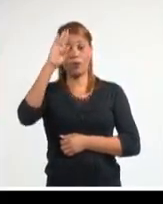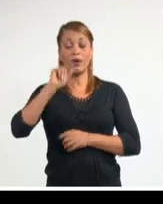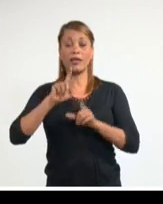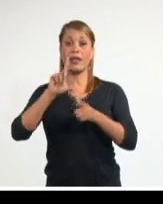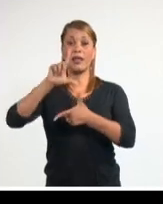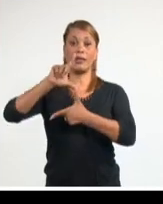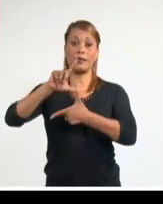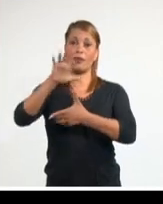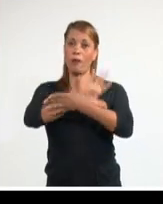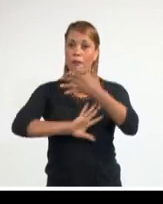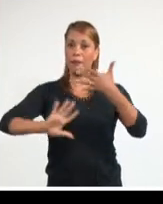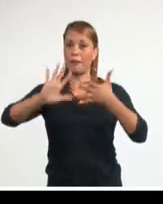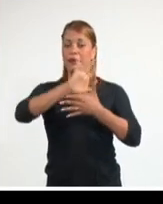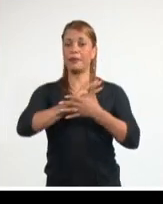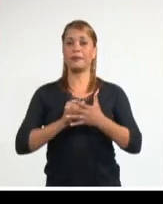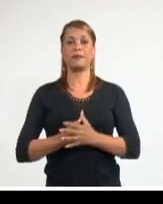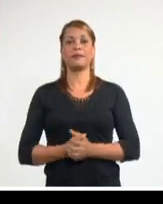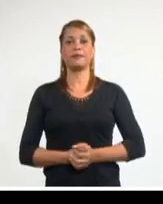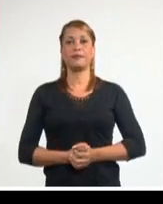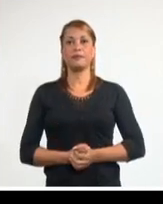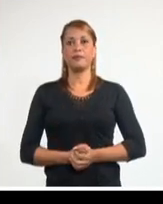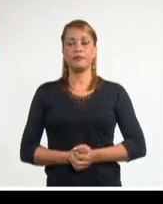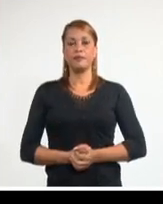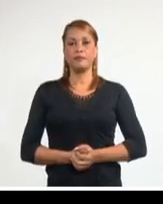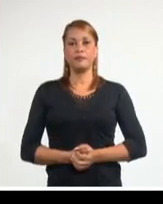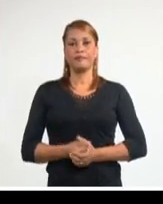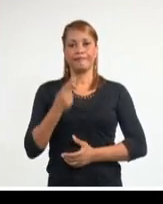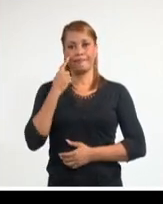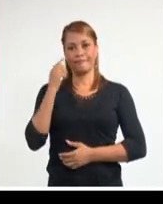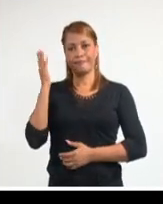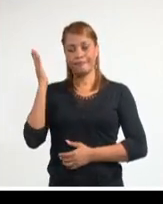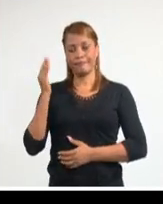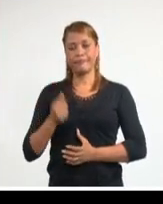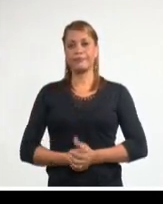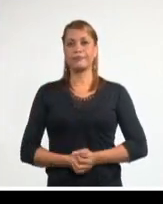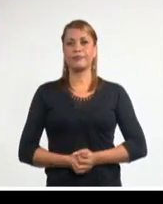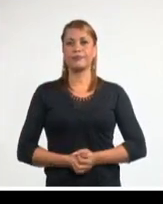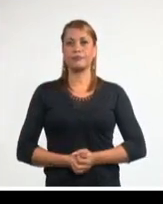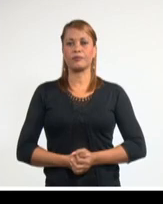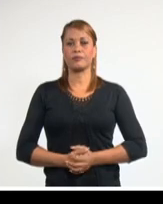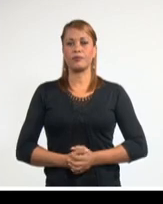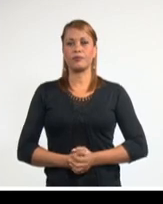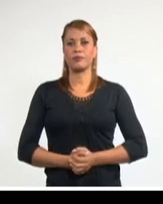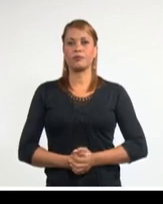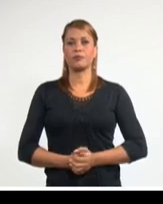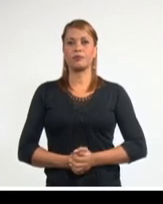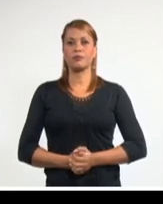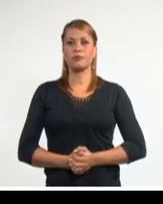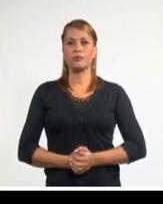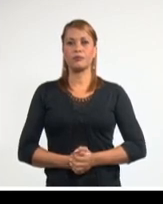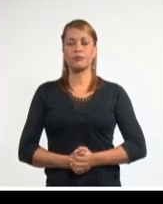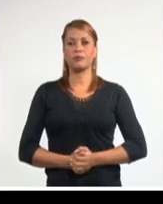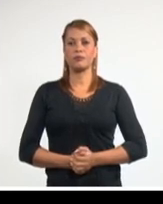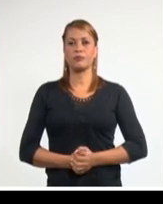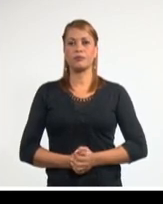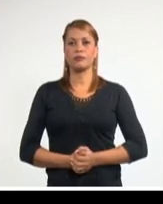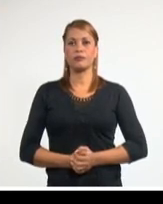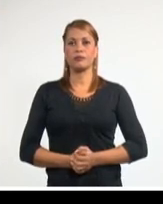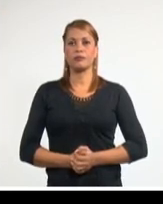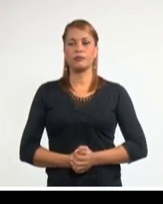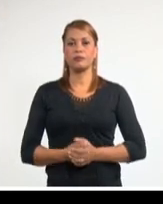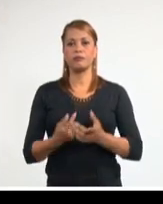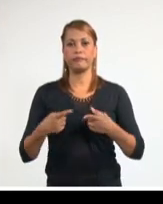Latinoamérica. Créeme cuando te diga que el amor me espanta, que